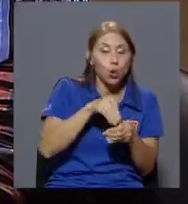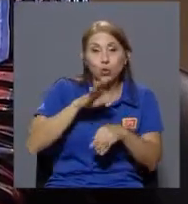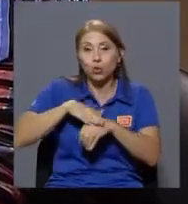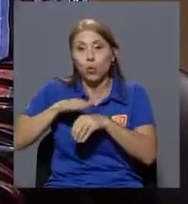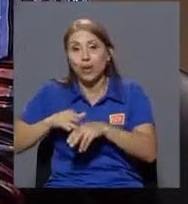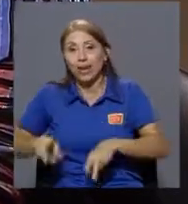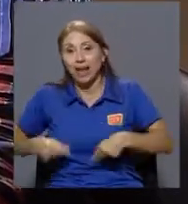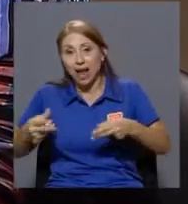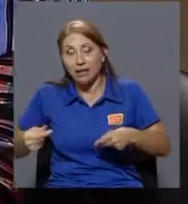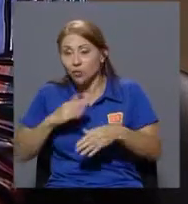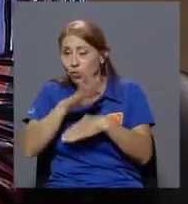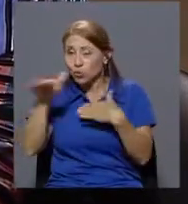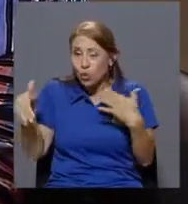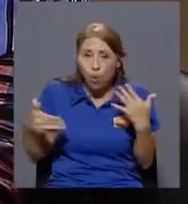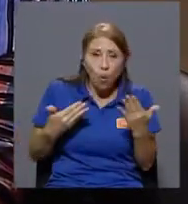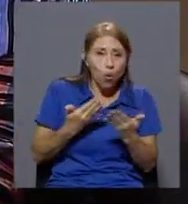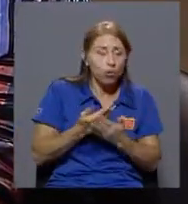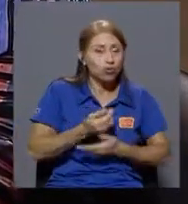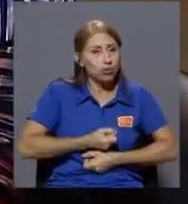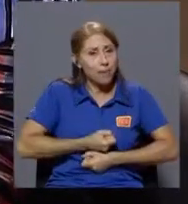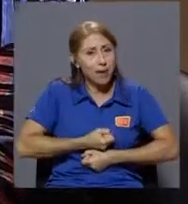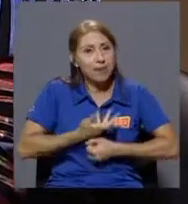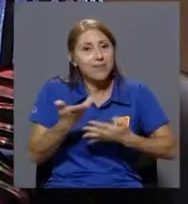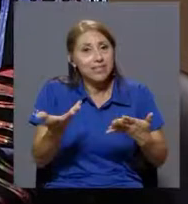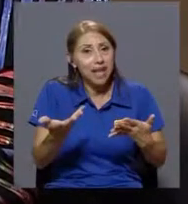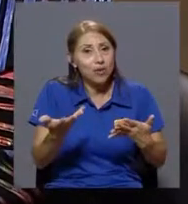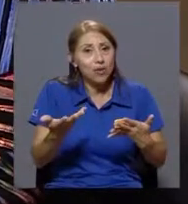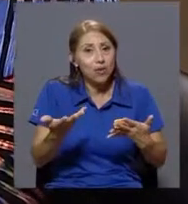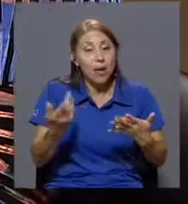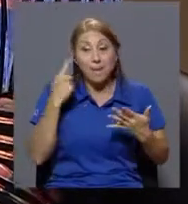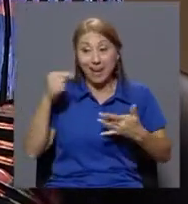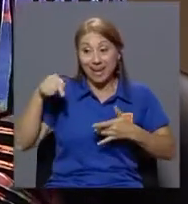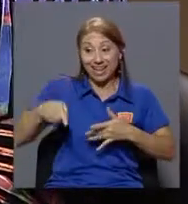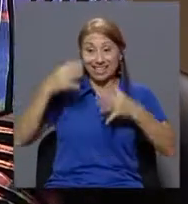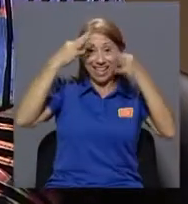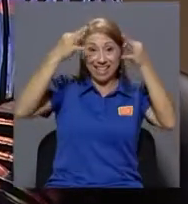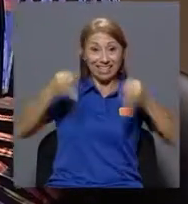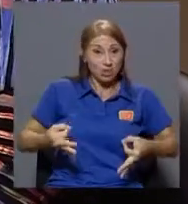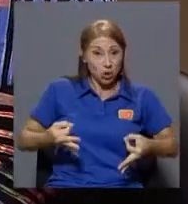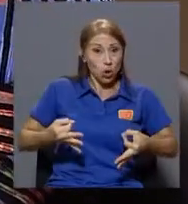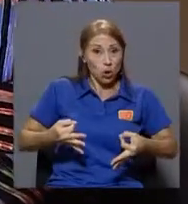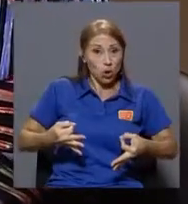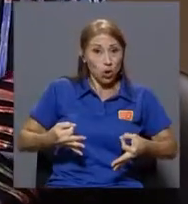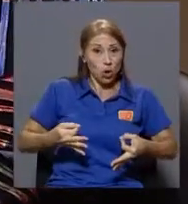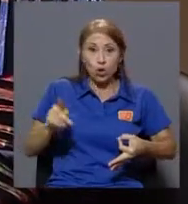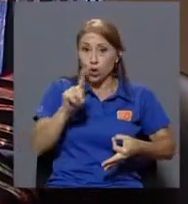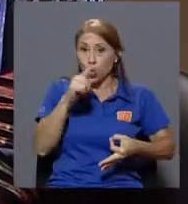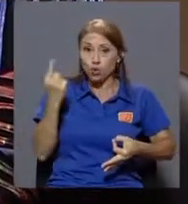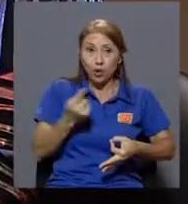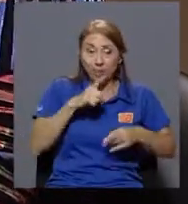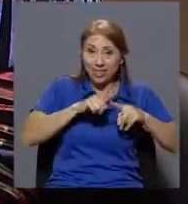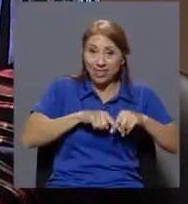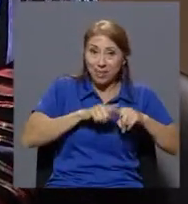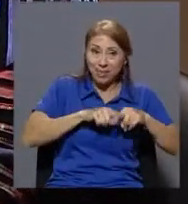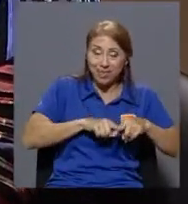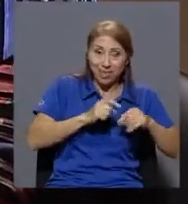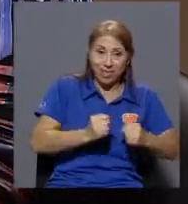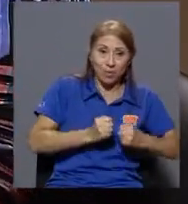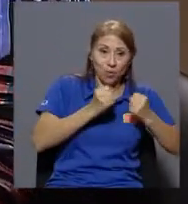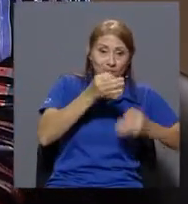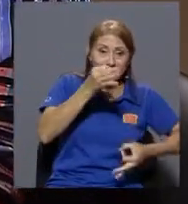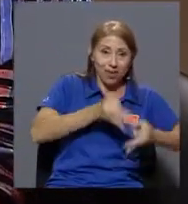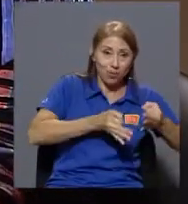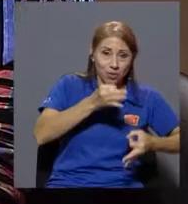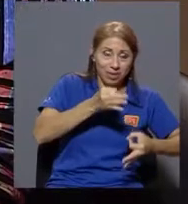decisión incluso depende no del Poder Ejecutivo o de la Asamblea Legislativa, sino del